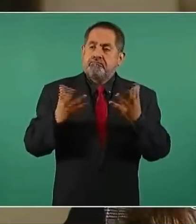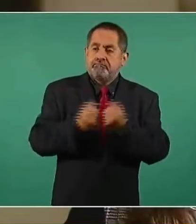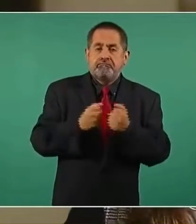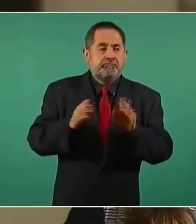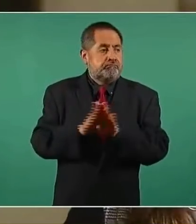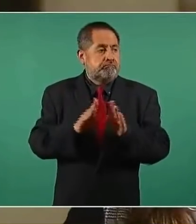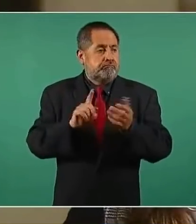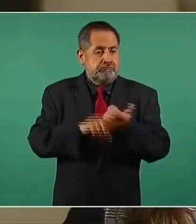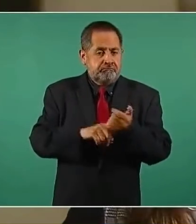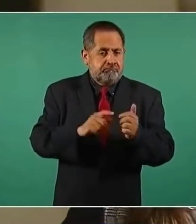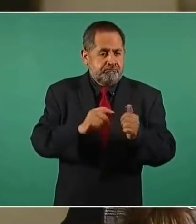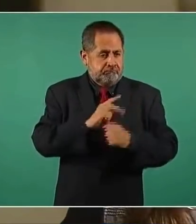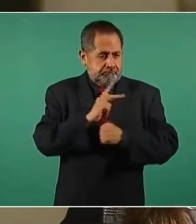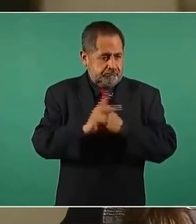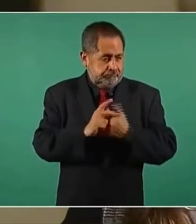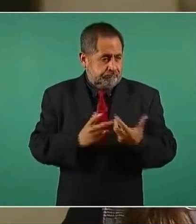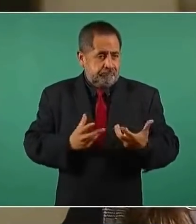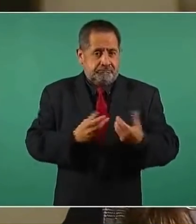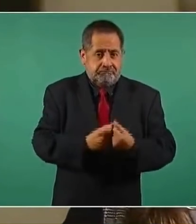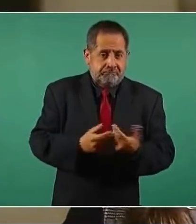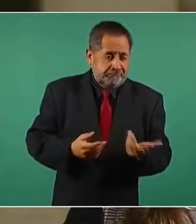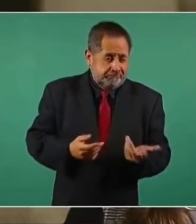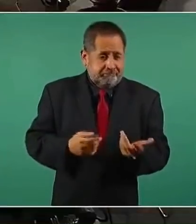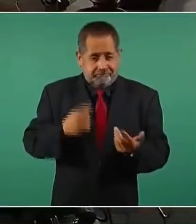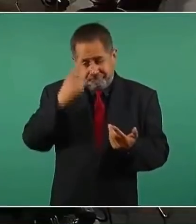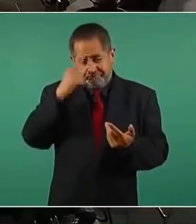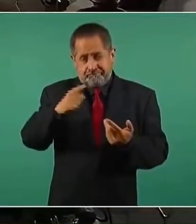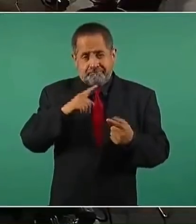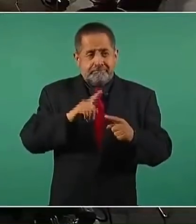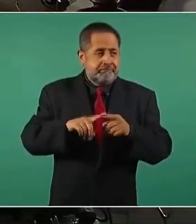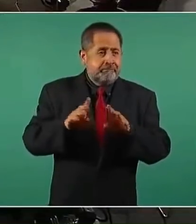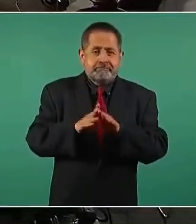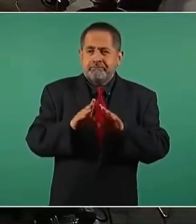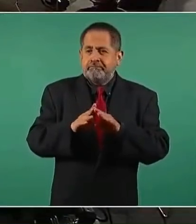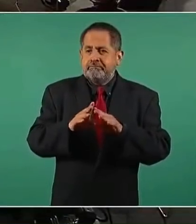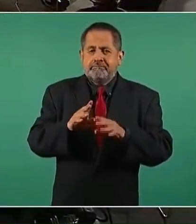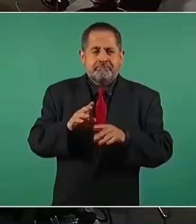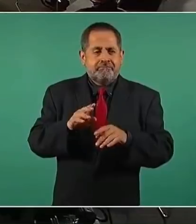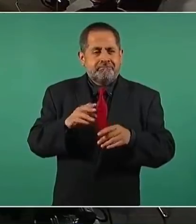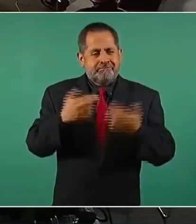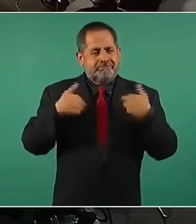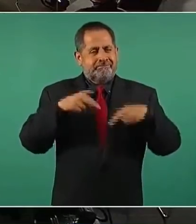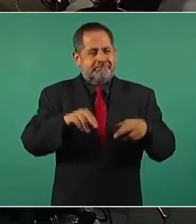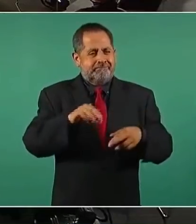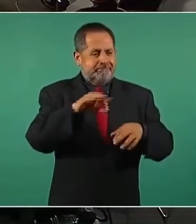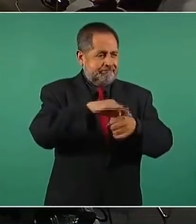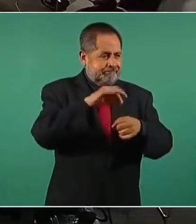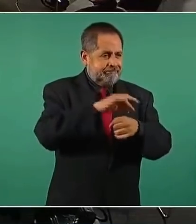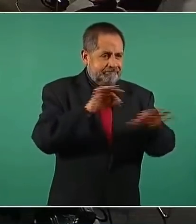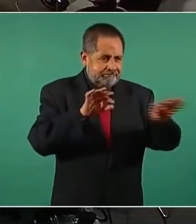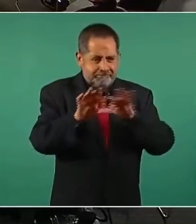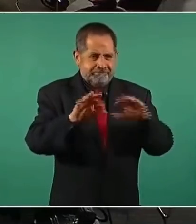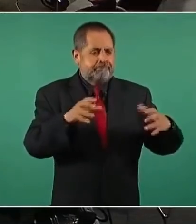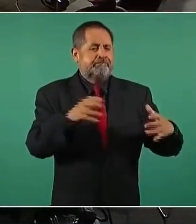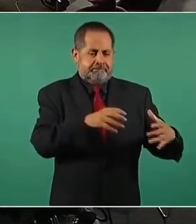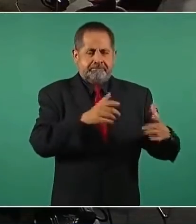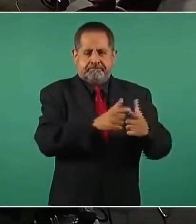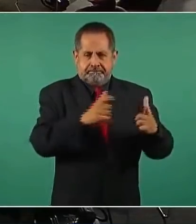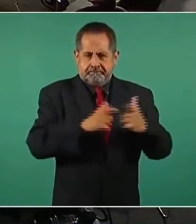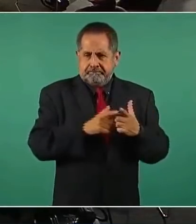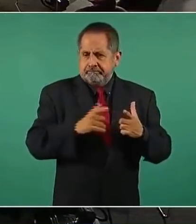país, contribuir a la integración de los órganos de representación popular y permitir a los ciudadanos el acceso al